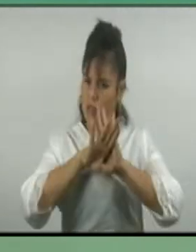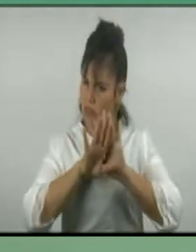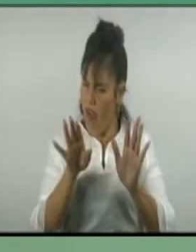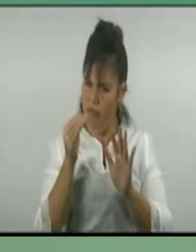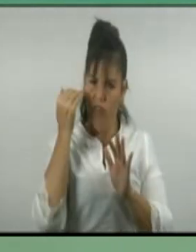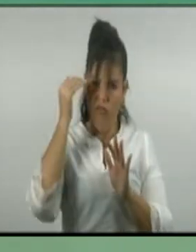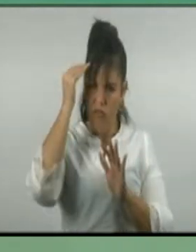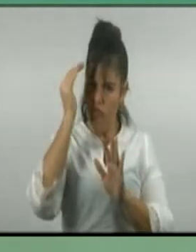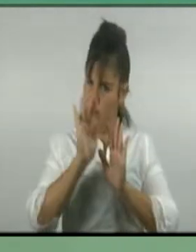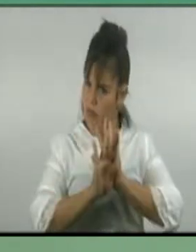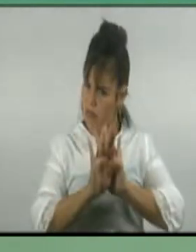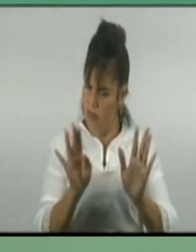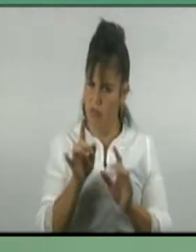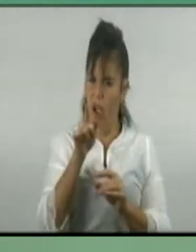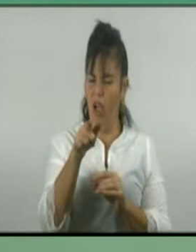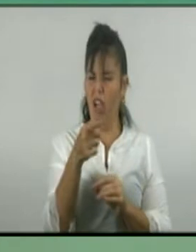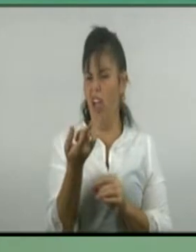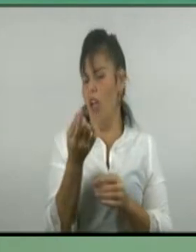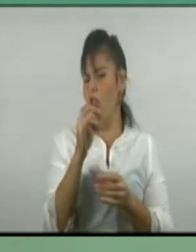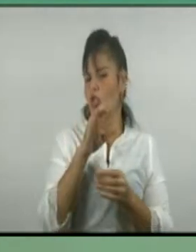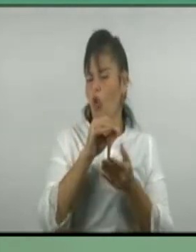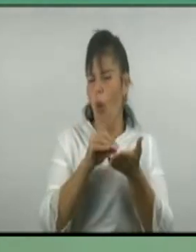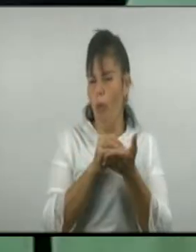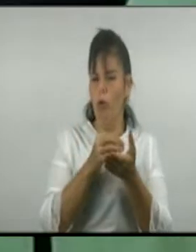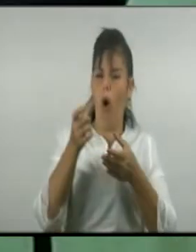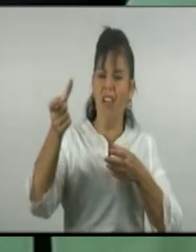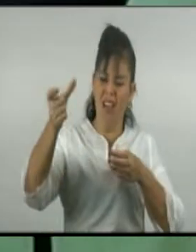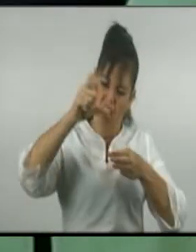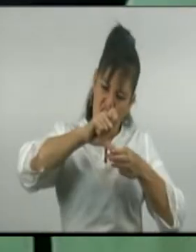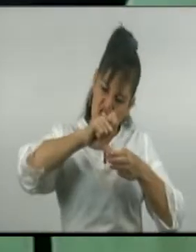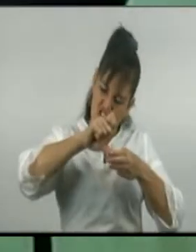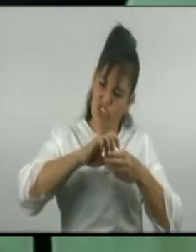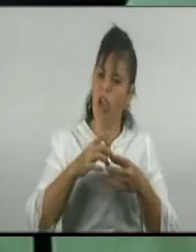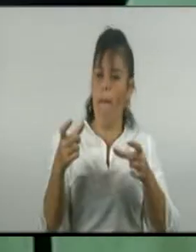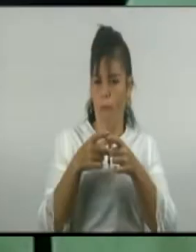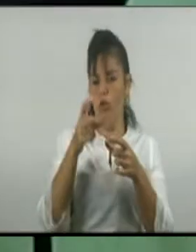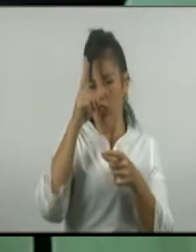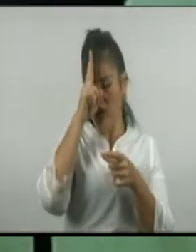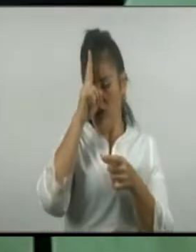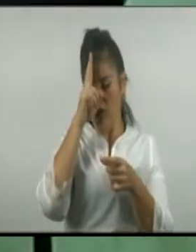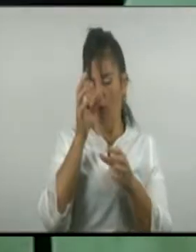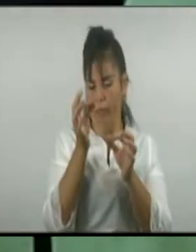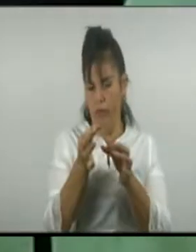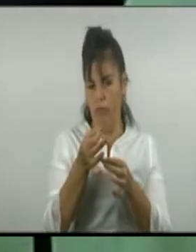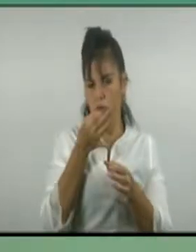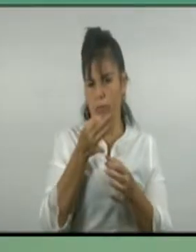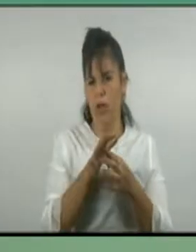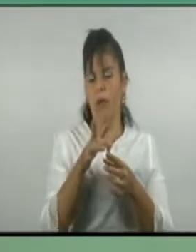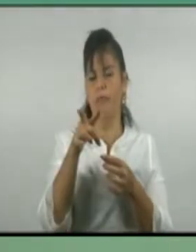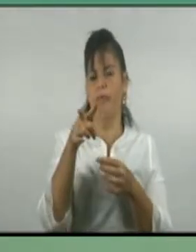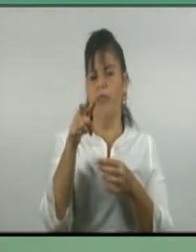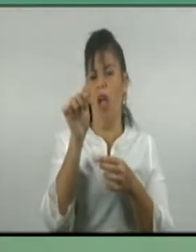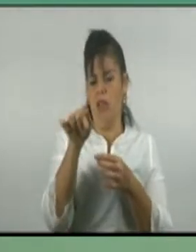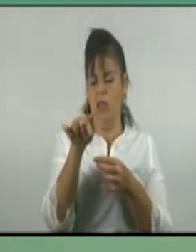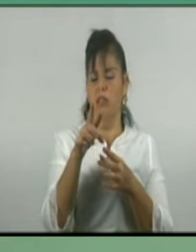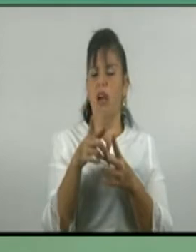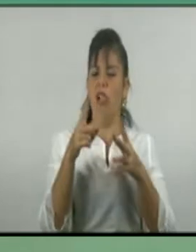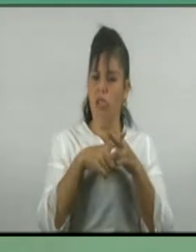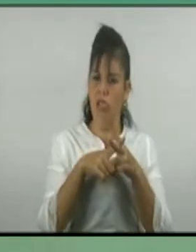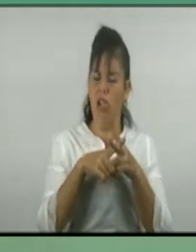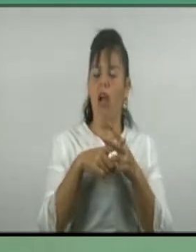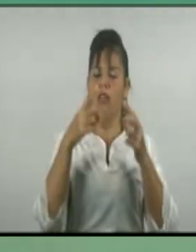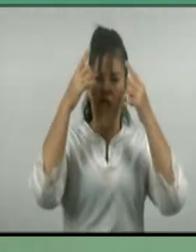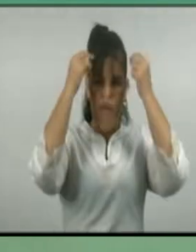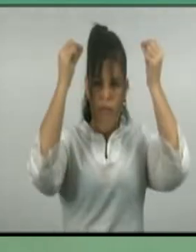evaluación y recolección de la leche matamá hablando de los policlínicos de los policlínicos en las áreas de salud existe la enfermera